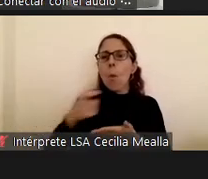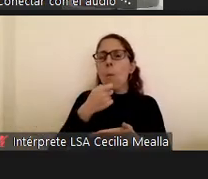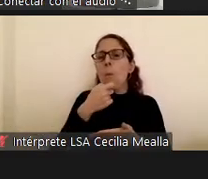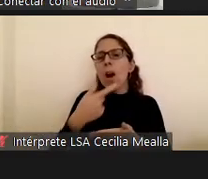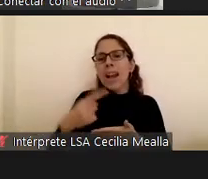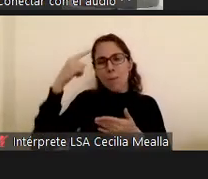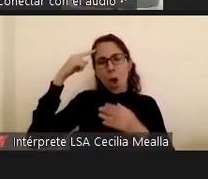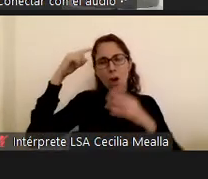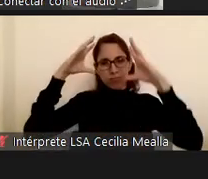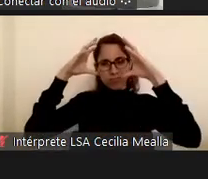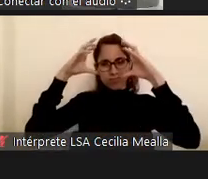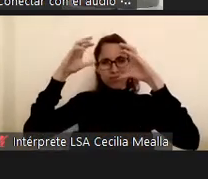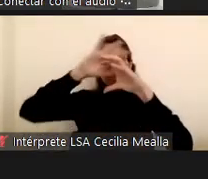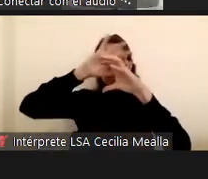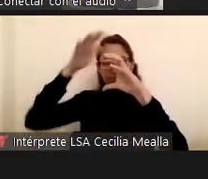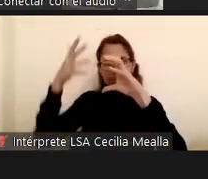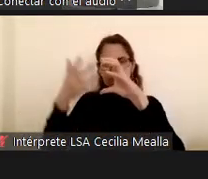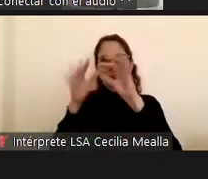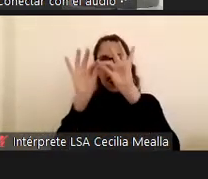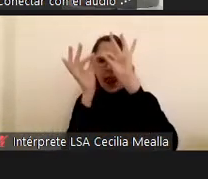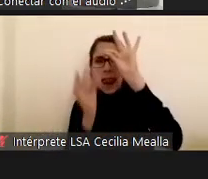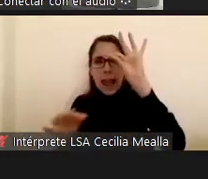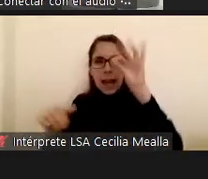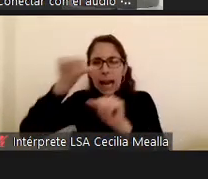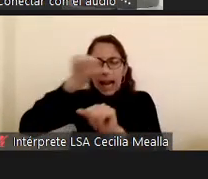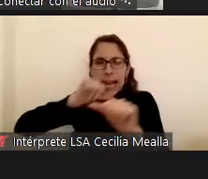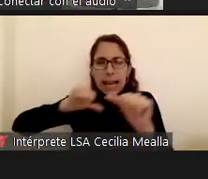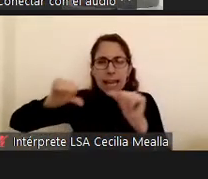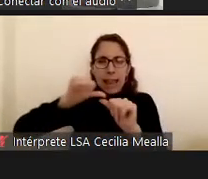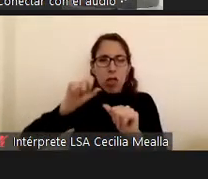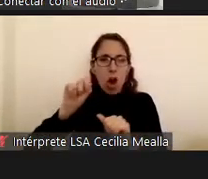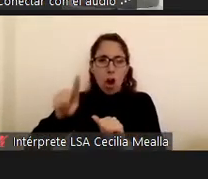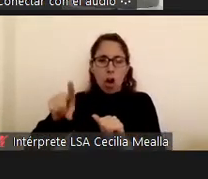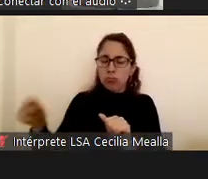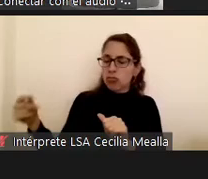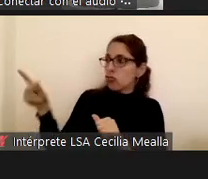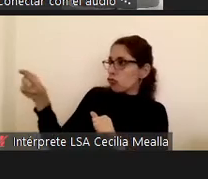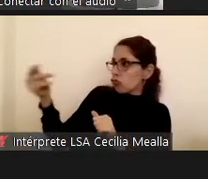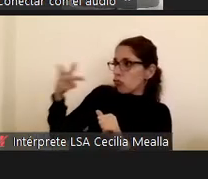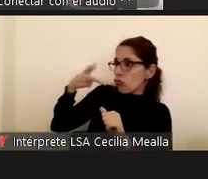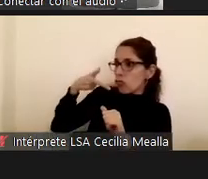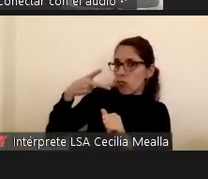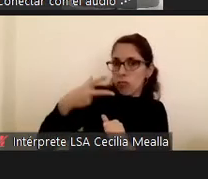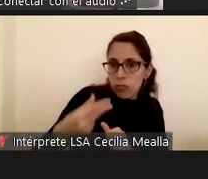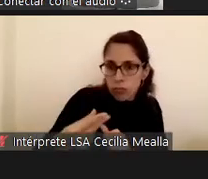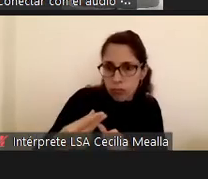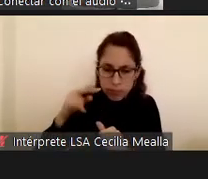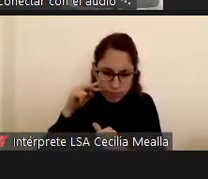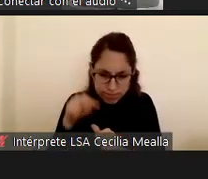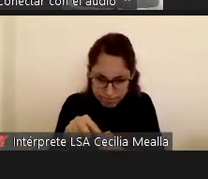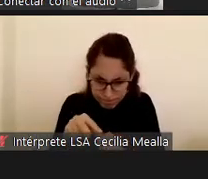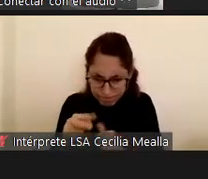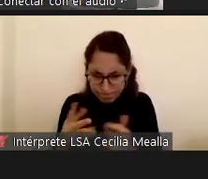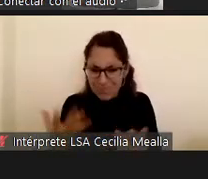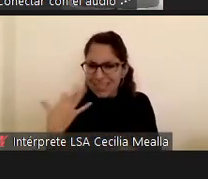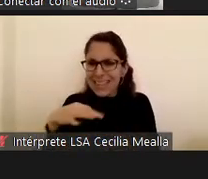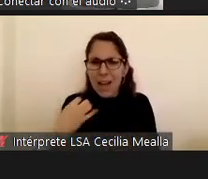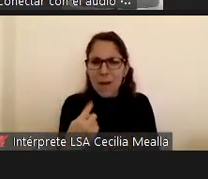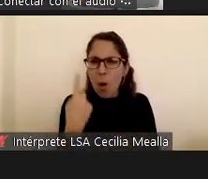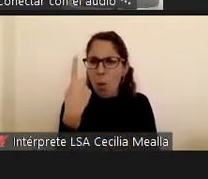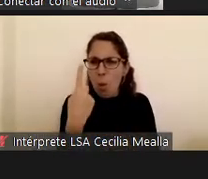¿no? Entonces, si yo veo, si esto yo observo en